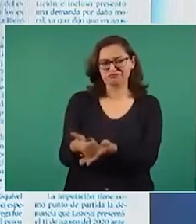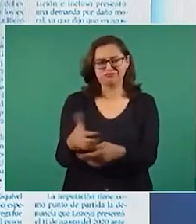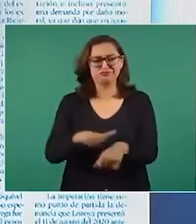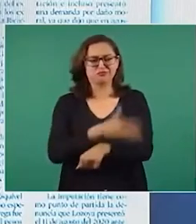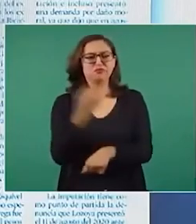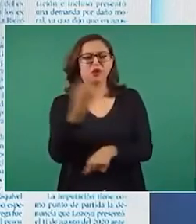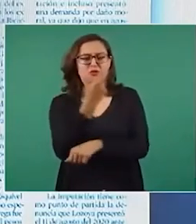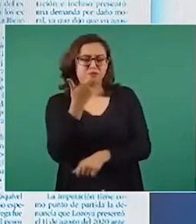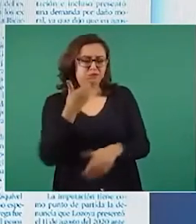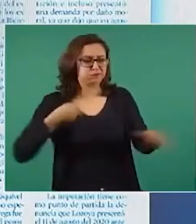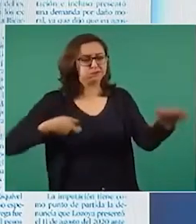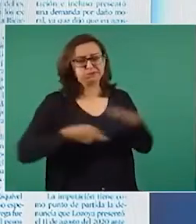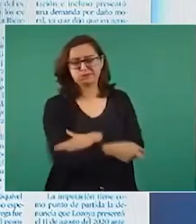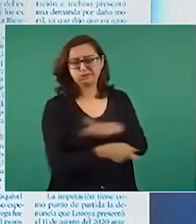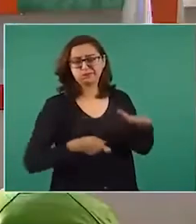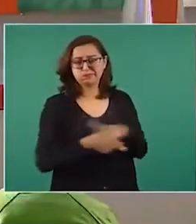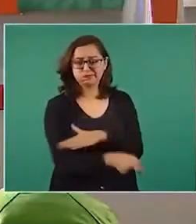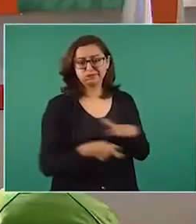Y la denuncia